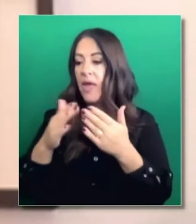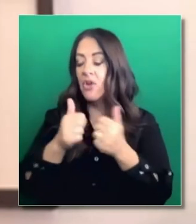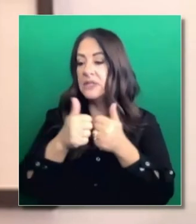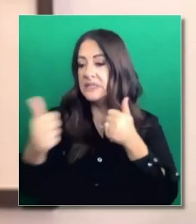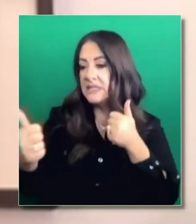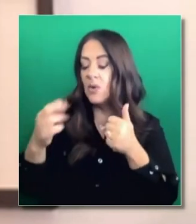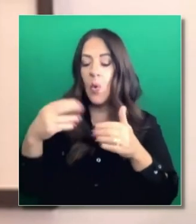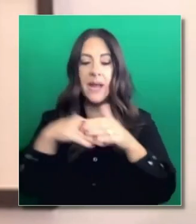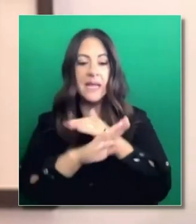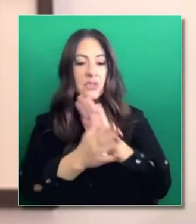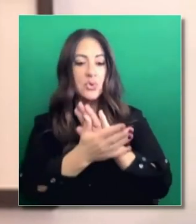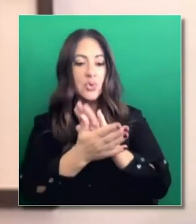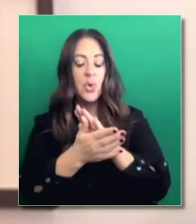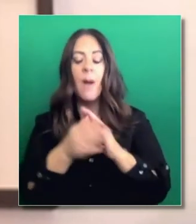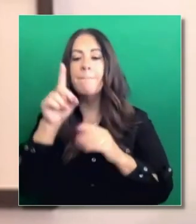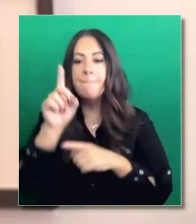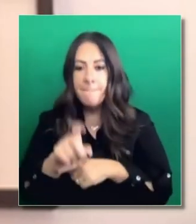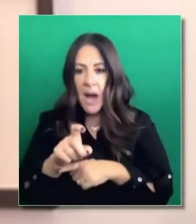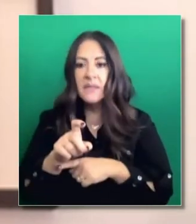en persona o a distancia.